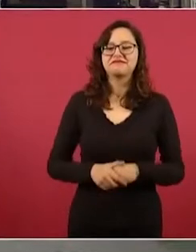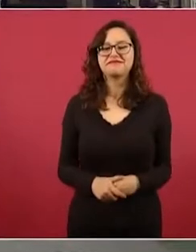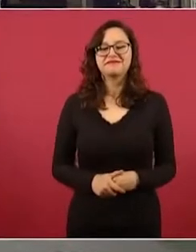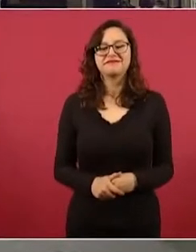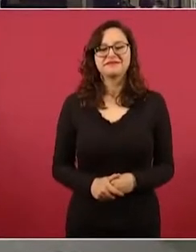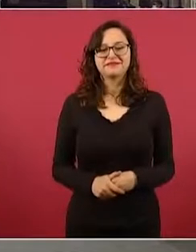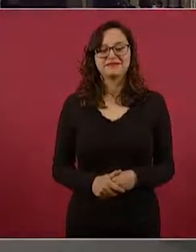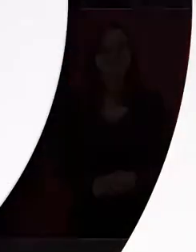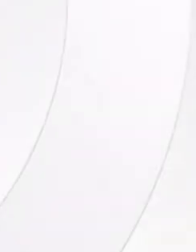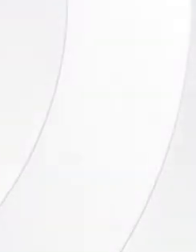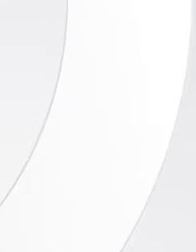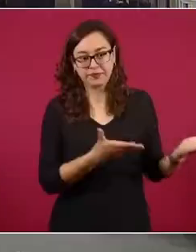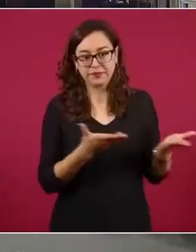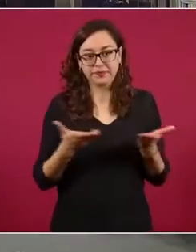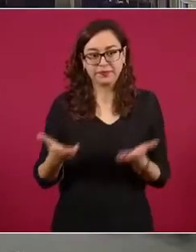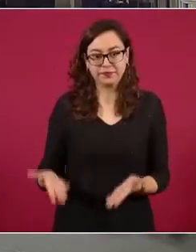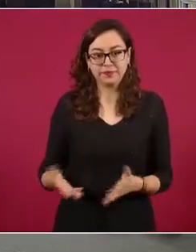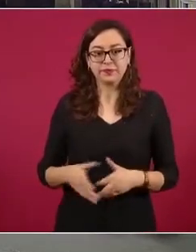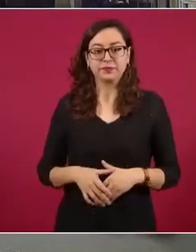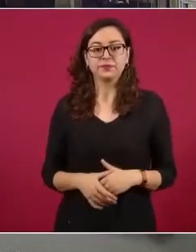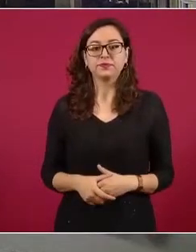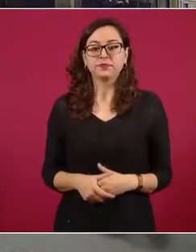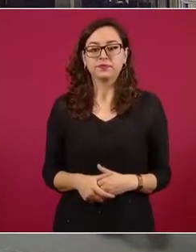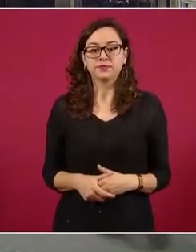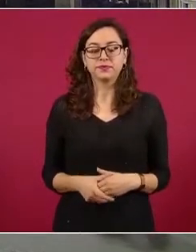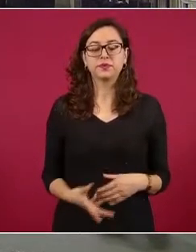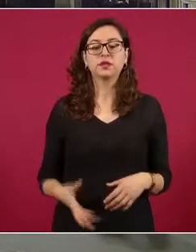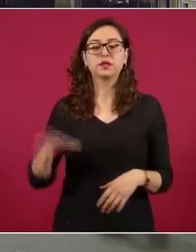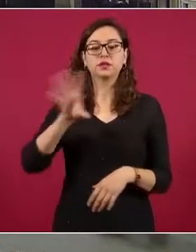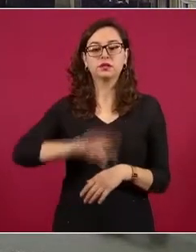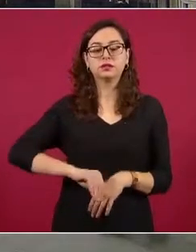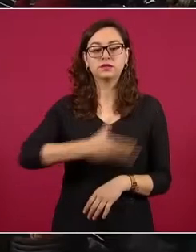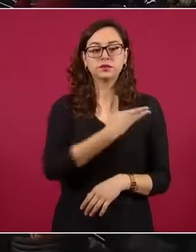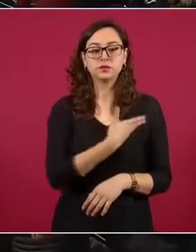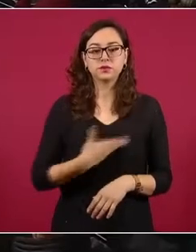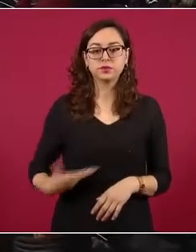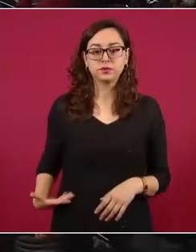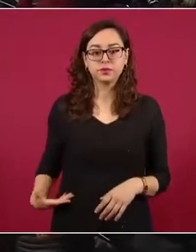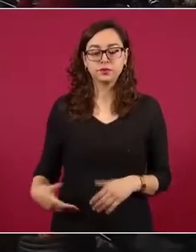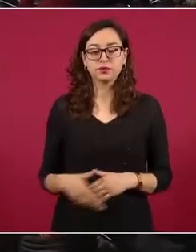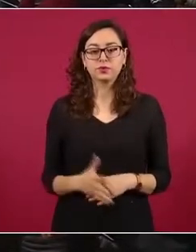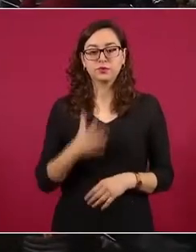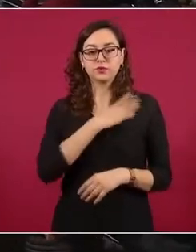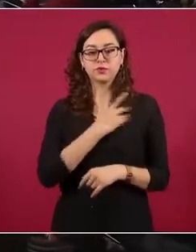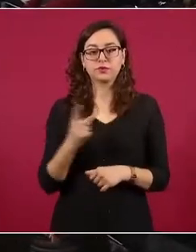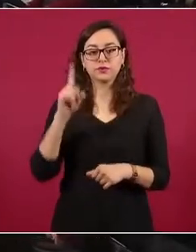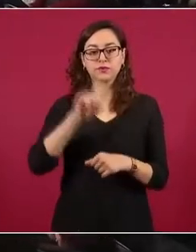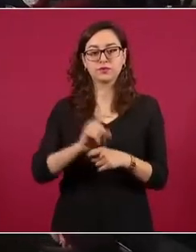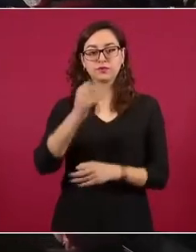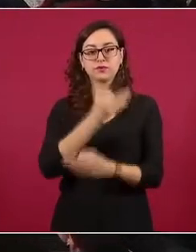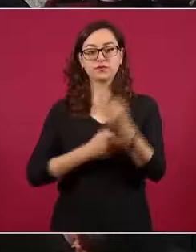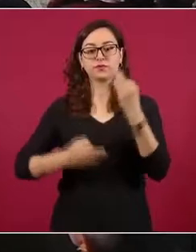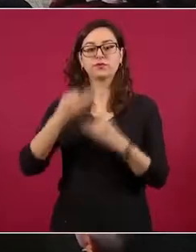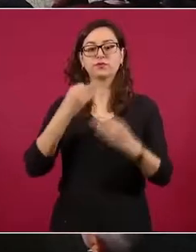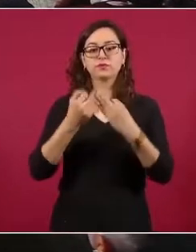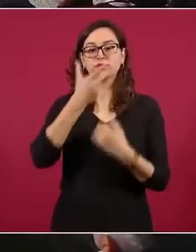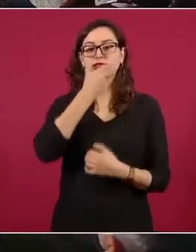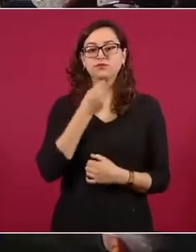señor presidente? Con su permiso señor presidente, buenos días a todas y a todos.